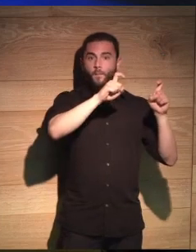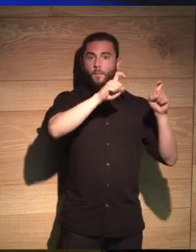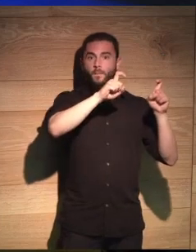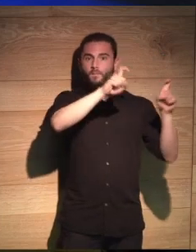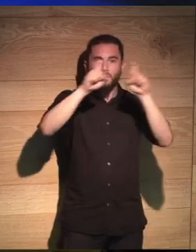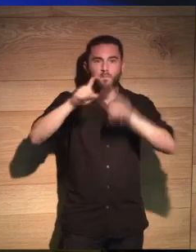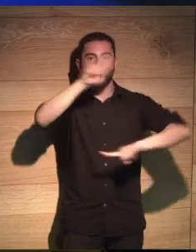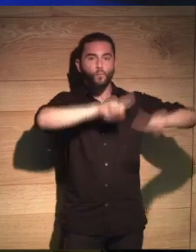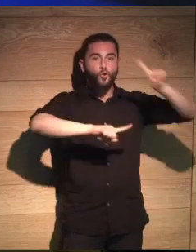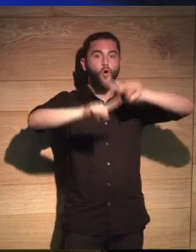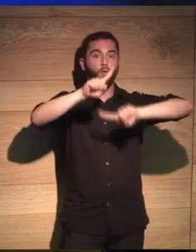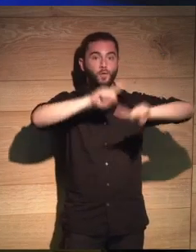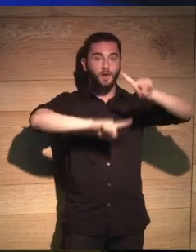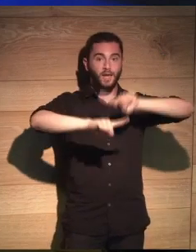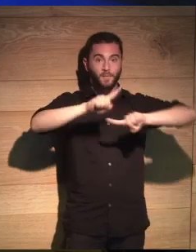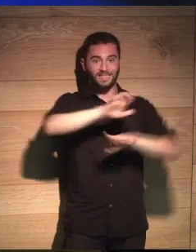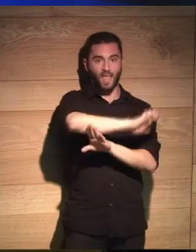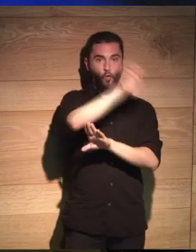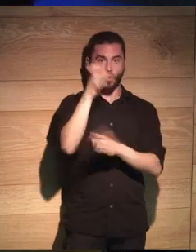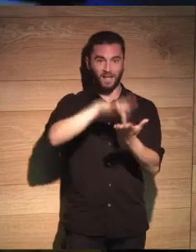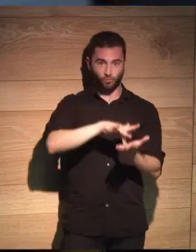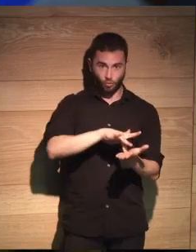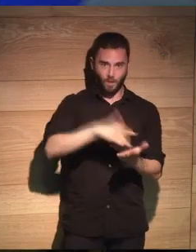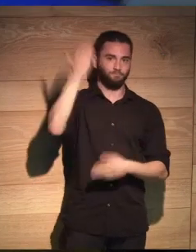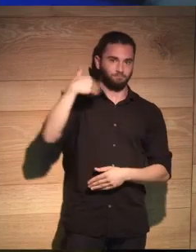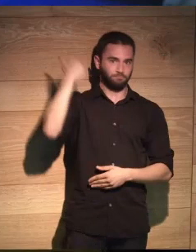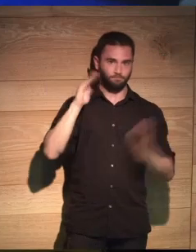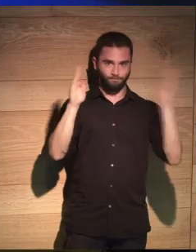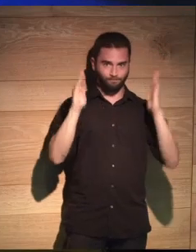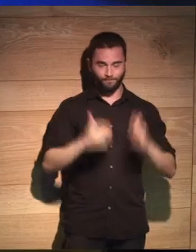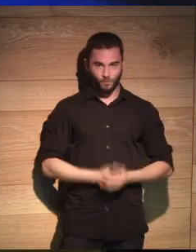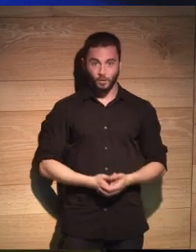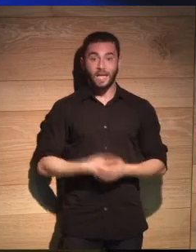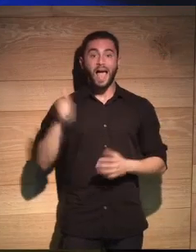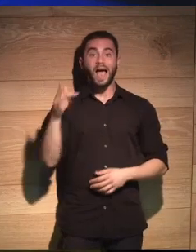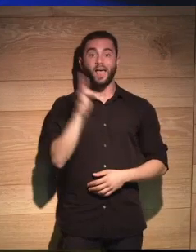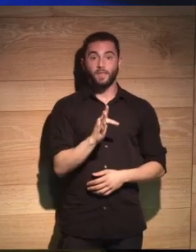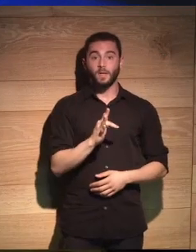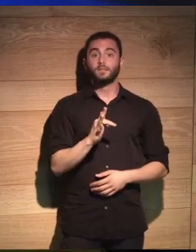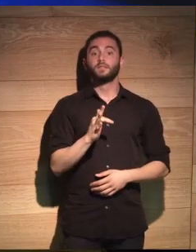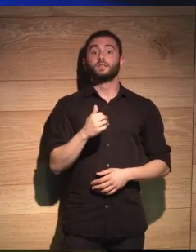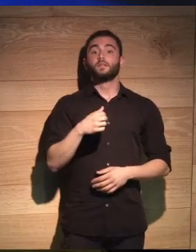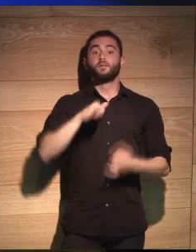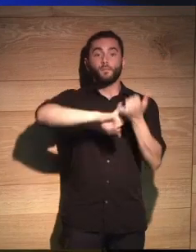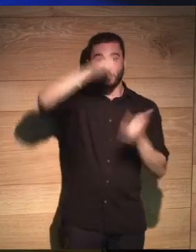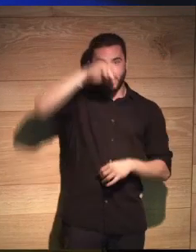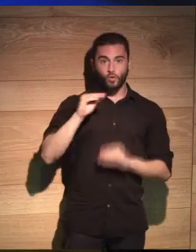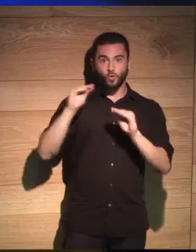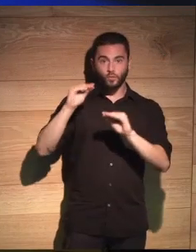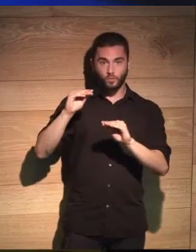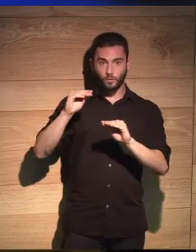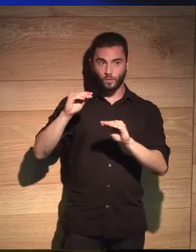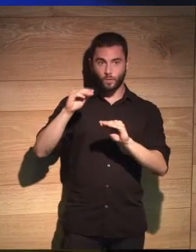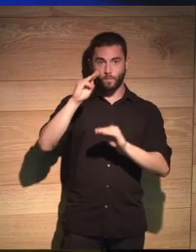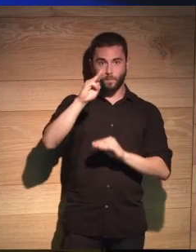muchos de los conflictos que estaba viviendo Europa en ese momento. Y además, mientras su marido, Paul de